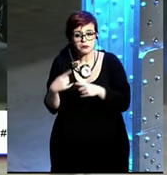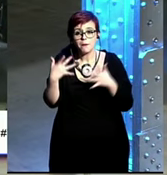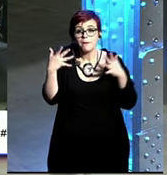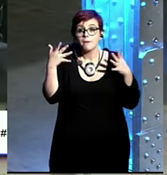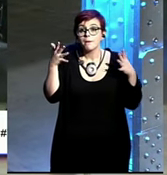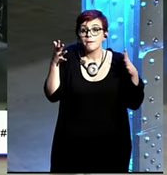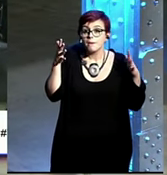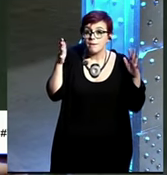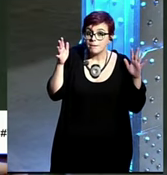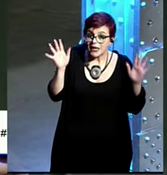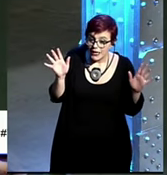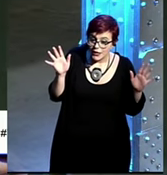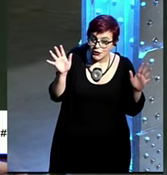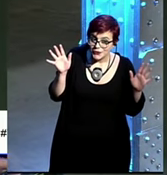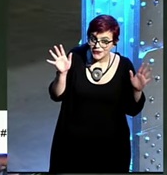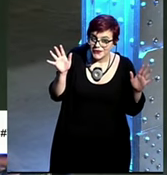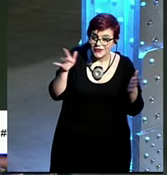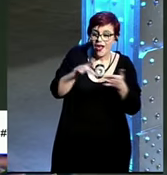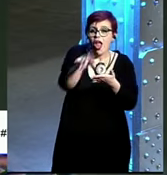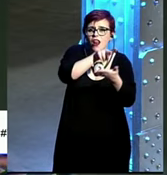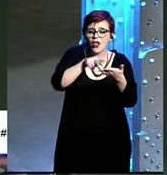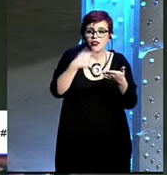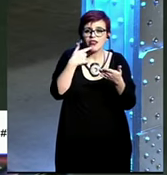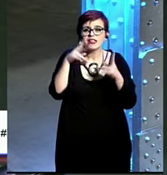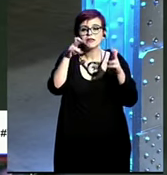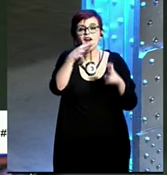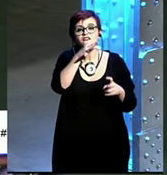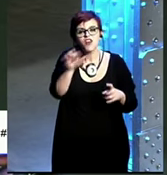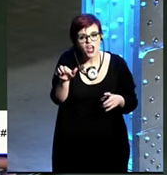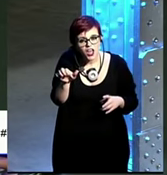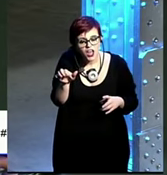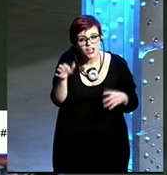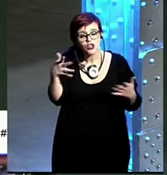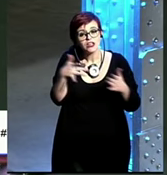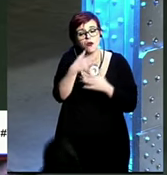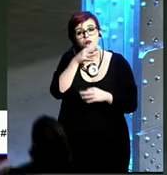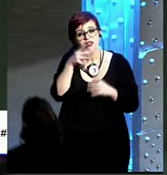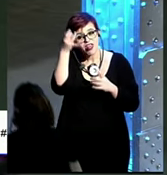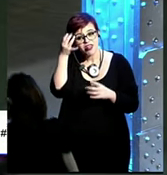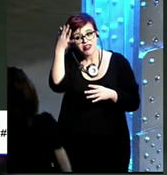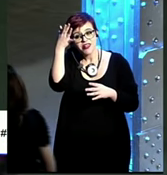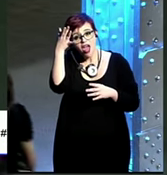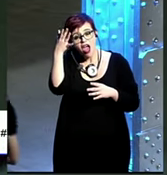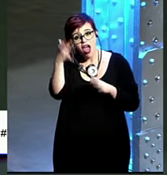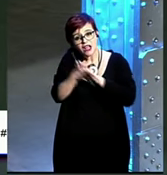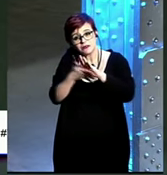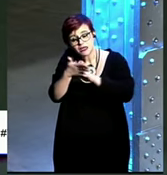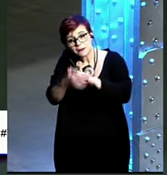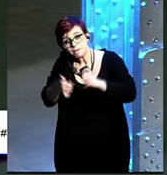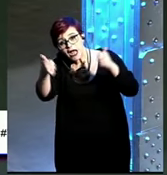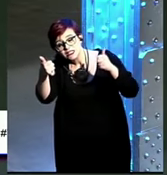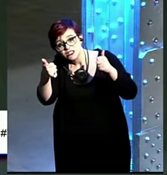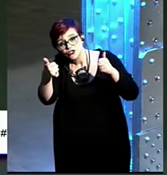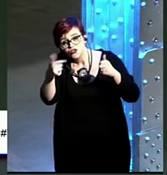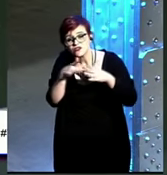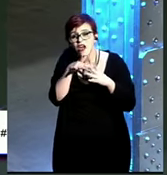embargo leo en usted la importancia de la fe. ¿Nos puede desarrollar un poco esa idea? ¿Y dónde está la